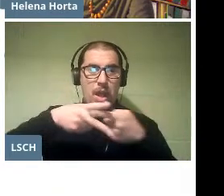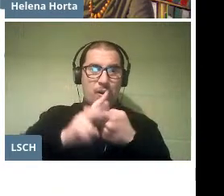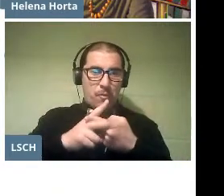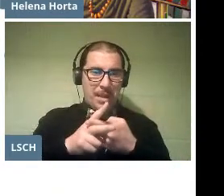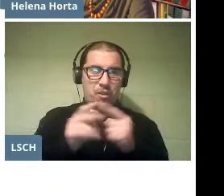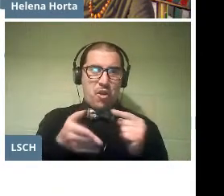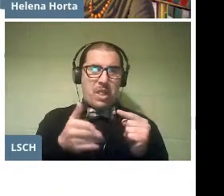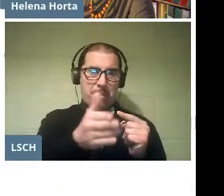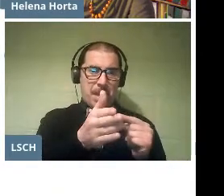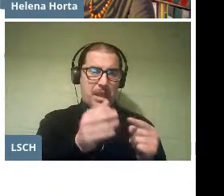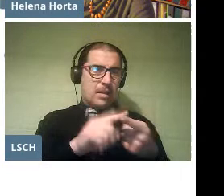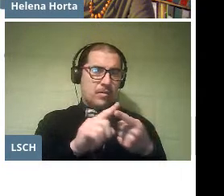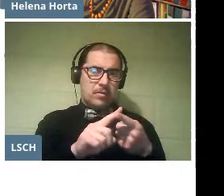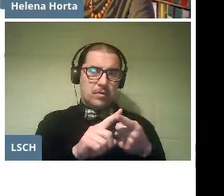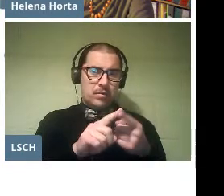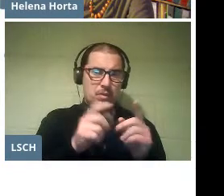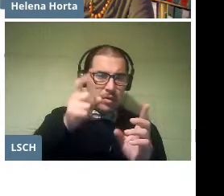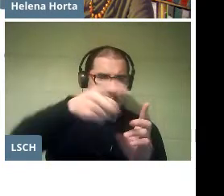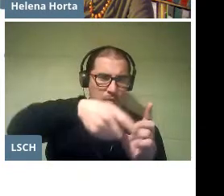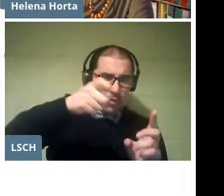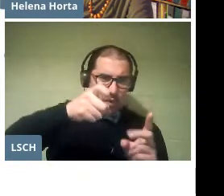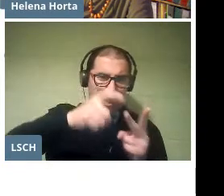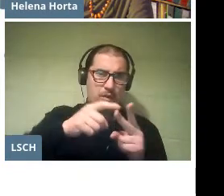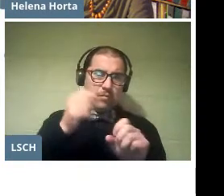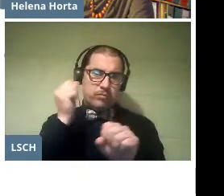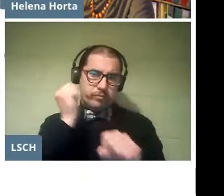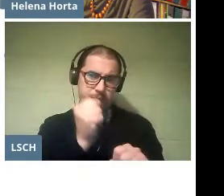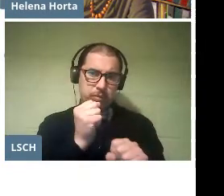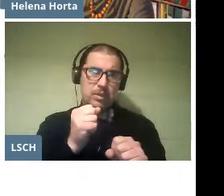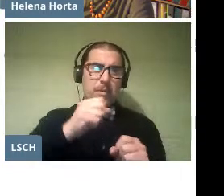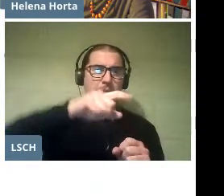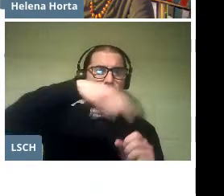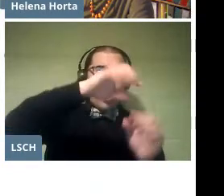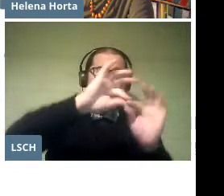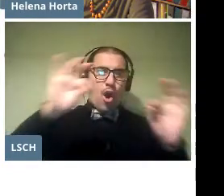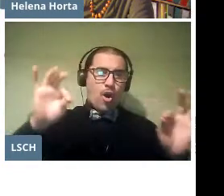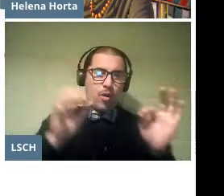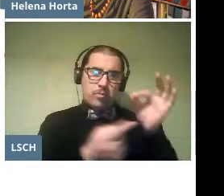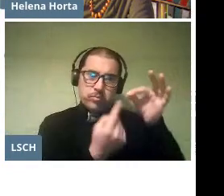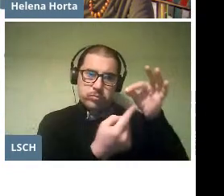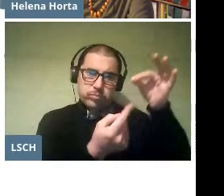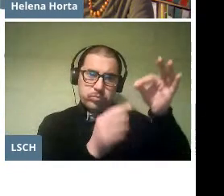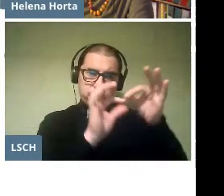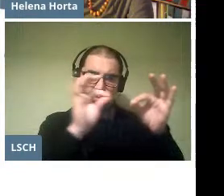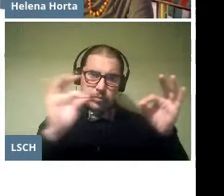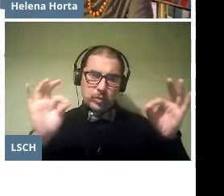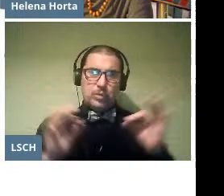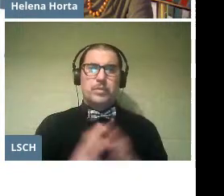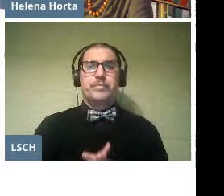los cuales figuran torteros y usos. La próxima, por favor.